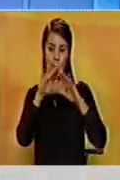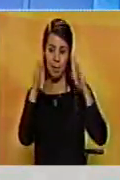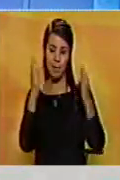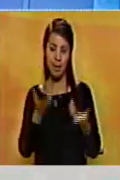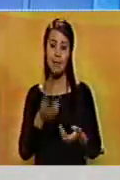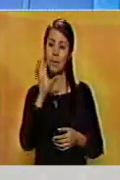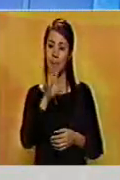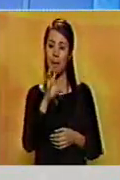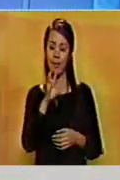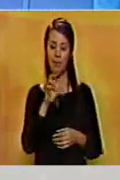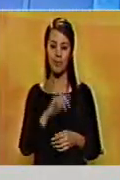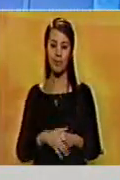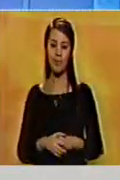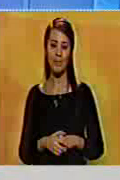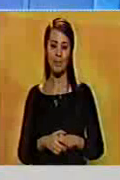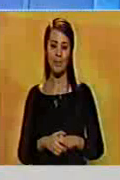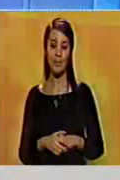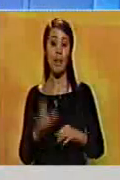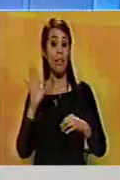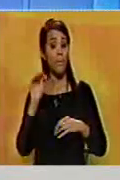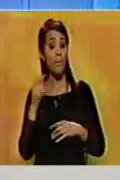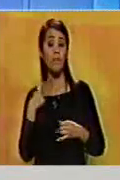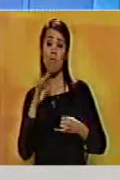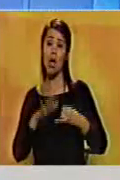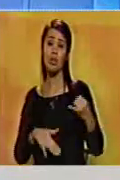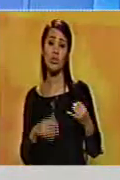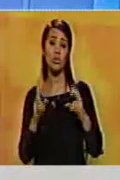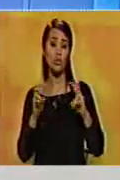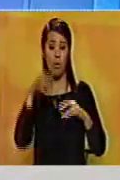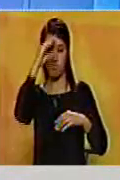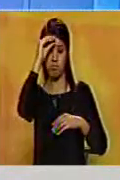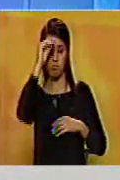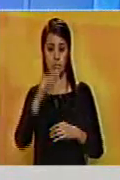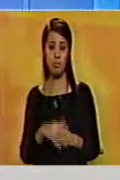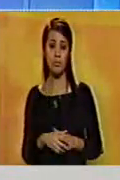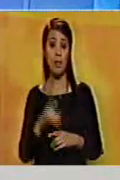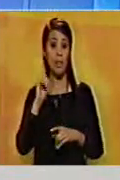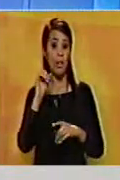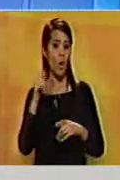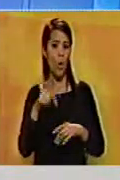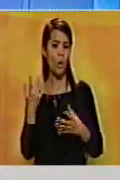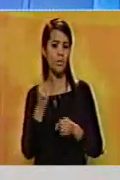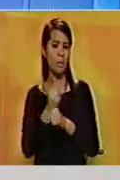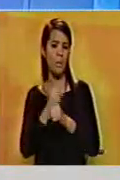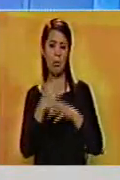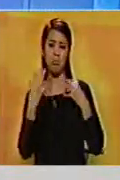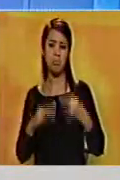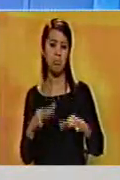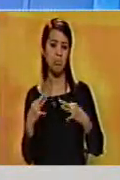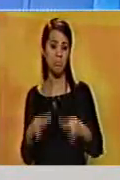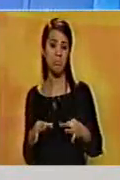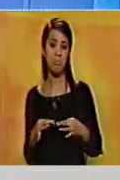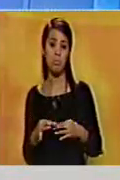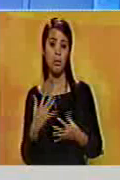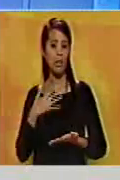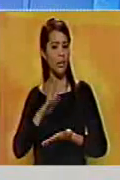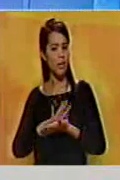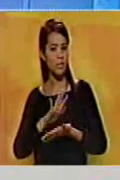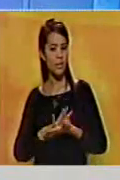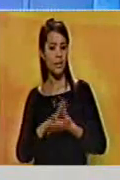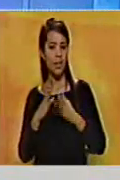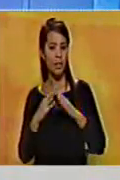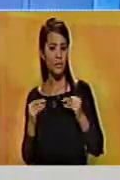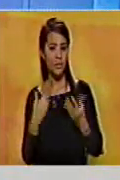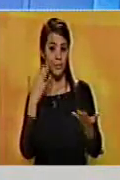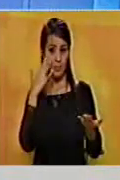unión familiar despedimos un año lleno de aprendizaje. Sin embargo, para algunos fue un día de trabajo normal y su jornada brindó tranquilidad a muchos.